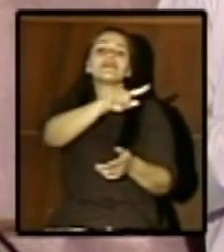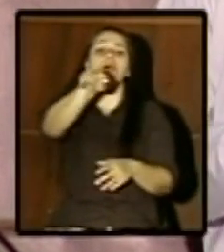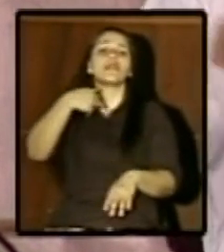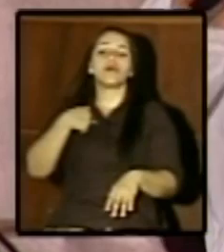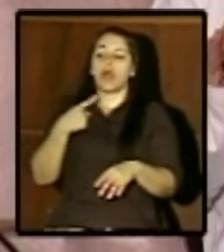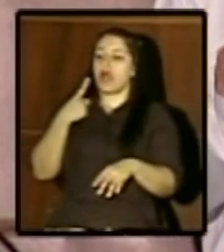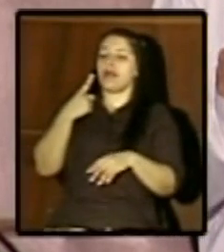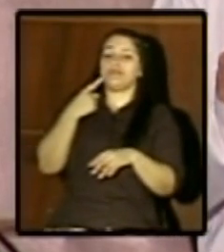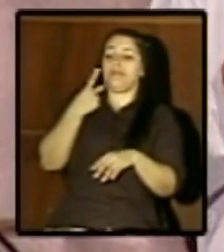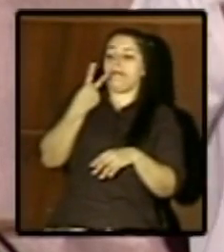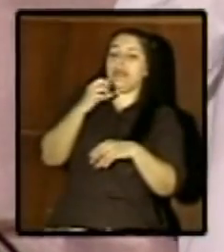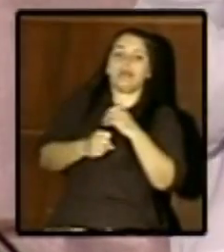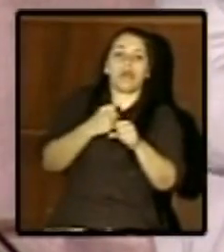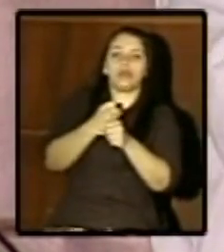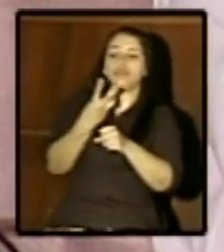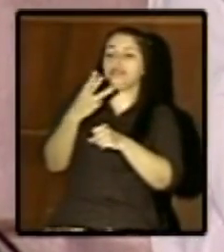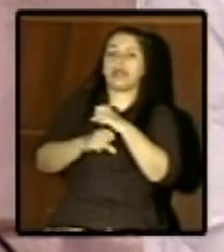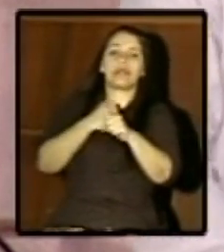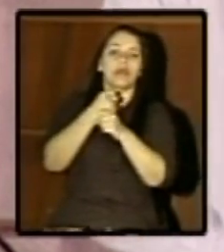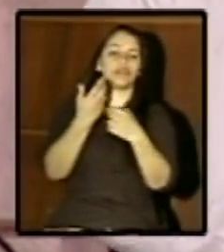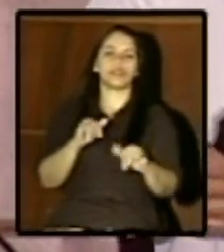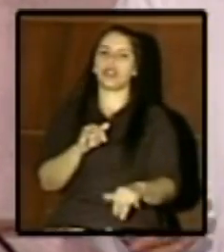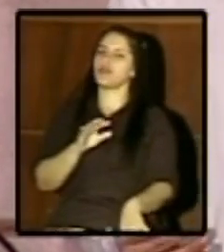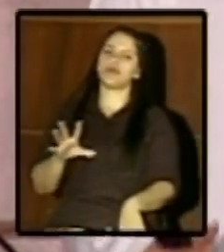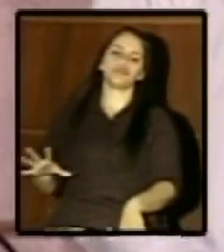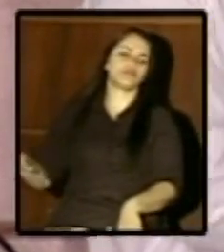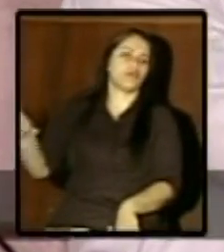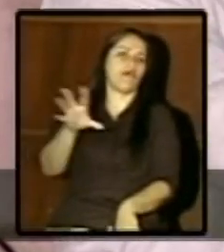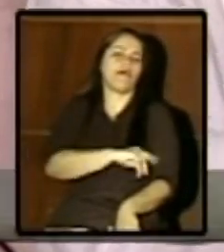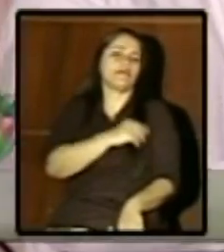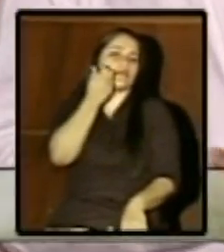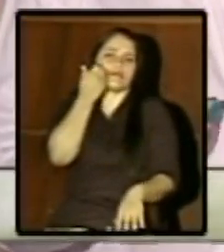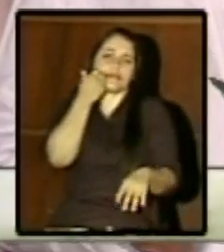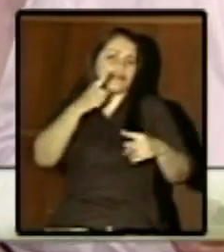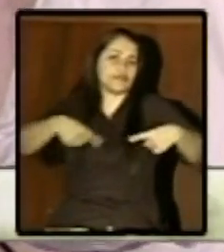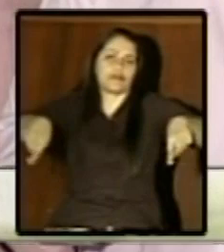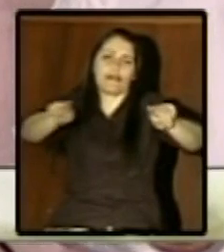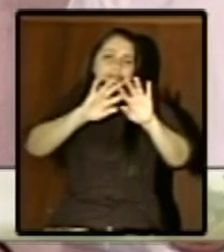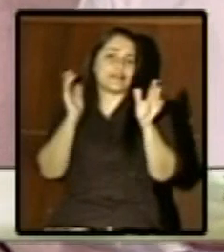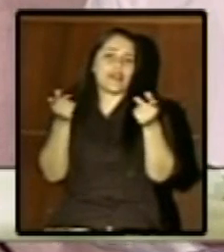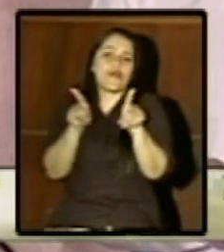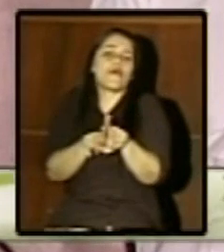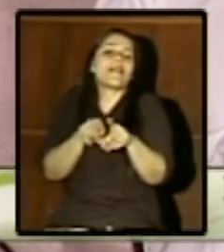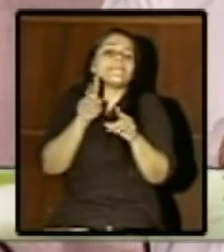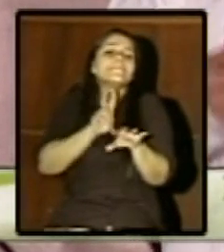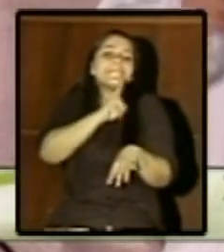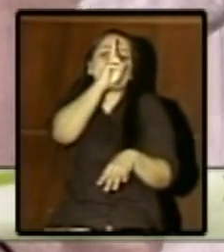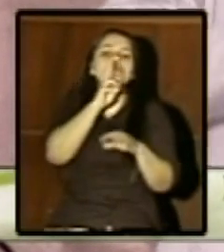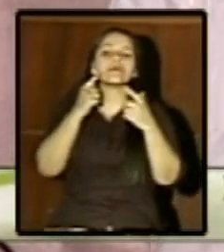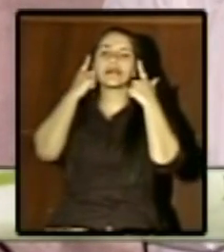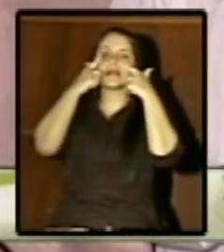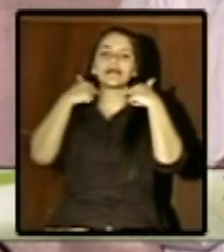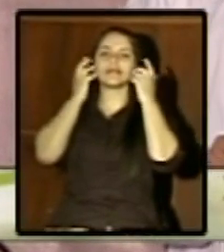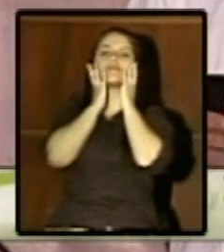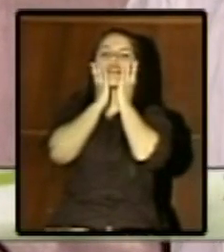los años, a todos necesariamente nuestros tejidos se nos van acabando, nos van saliendo arrugas, en fin, esto sería como las arrugas que le salen